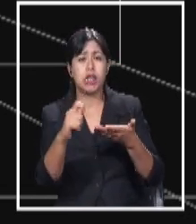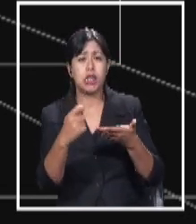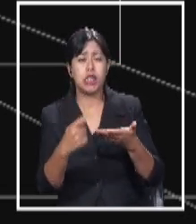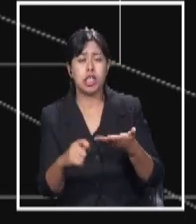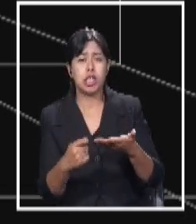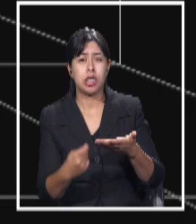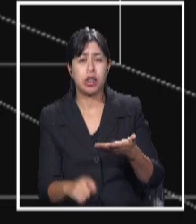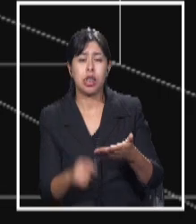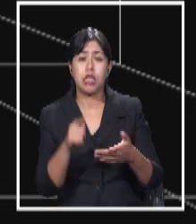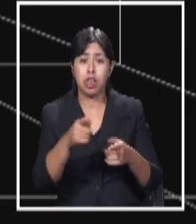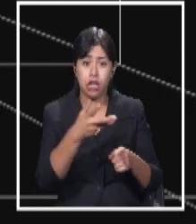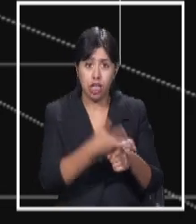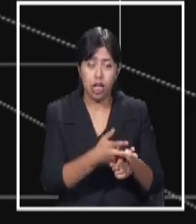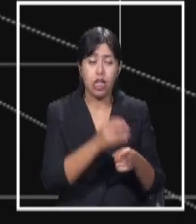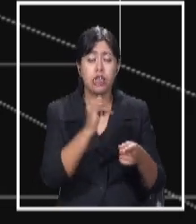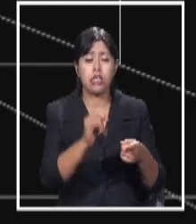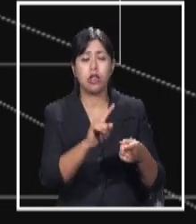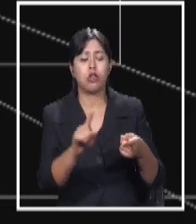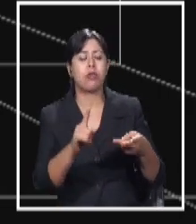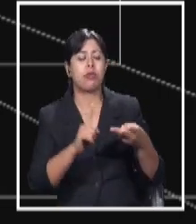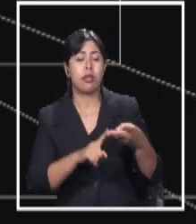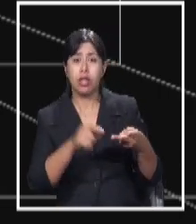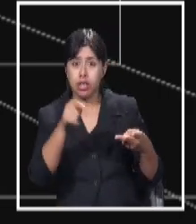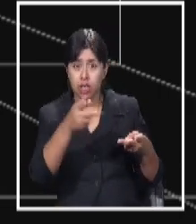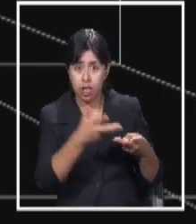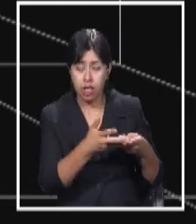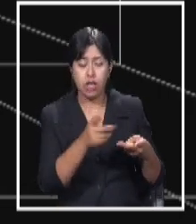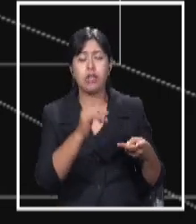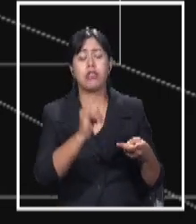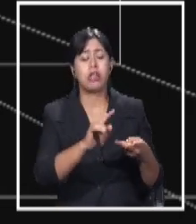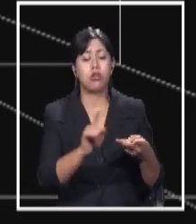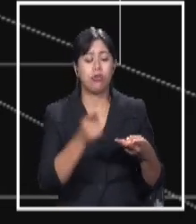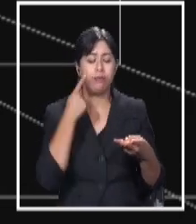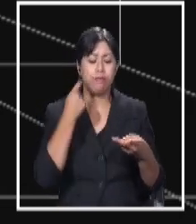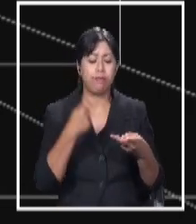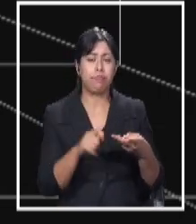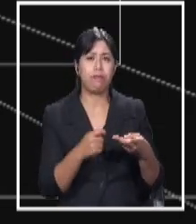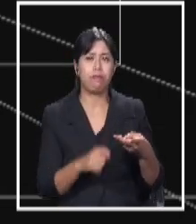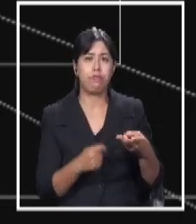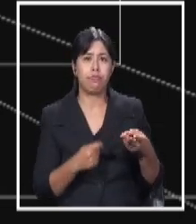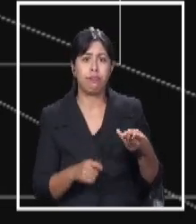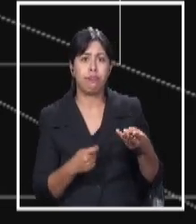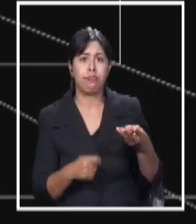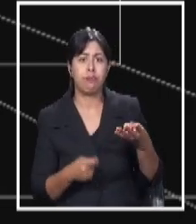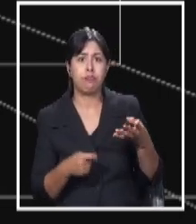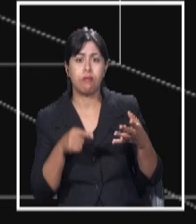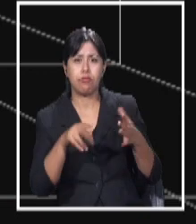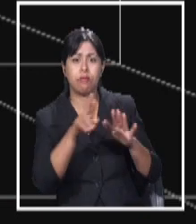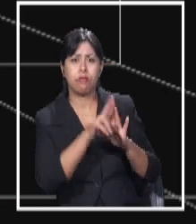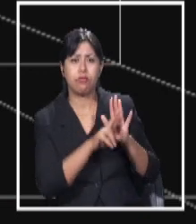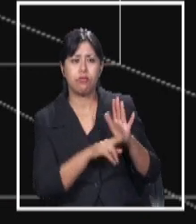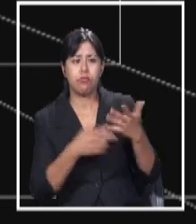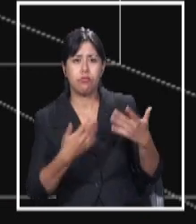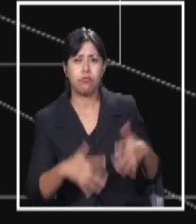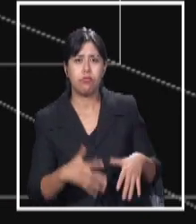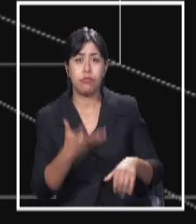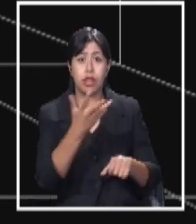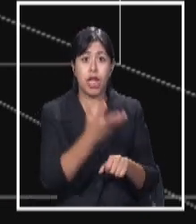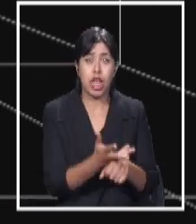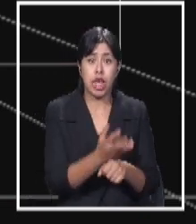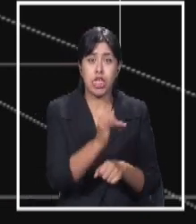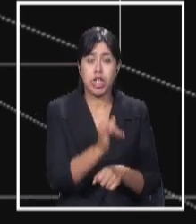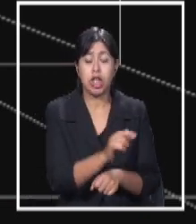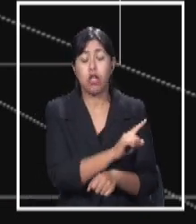este síntoma? Sí, no. ¿Está este síntoma? Sí, no. Y si está, hay ciertas reglas, si se cumplen ciertas reglas de presencia o